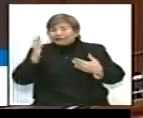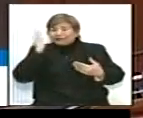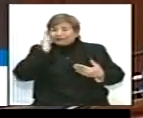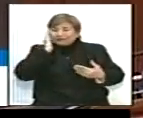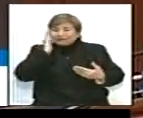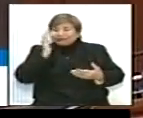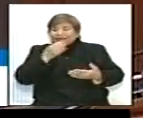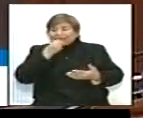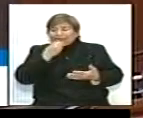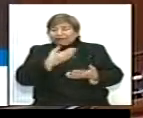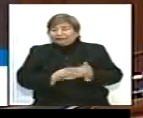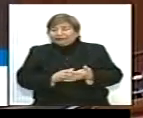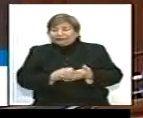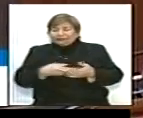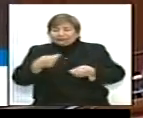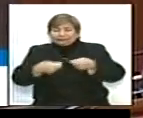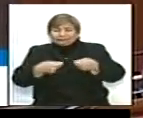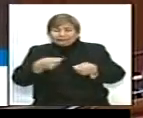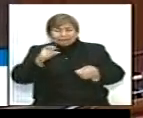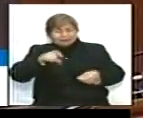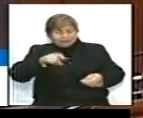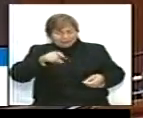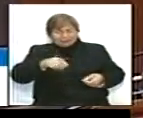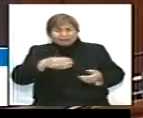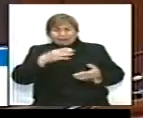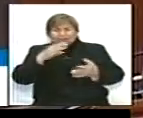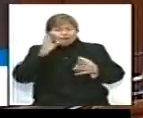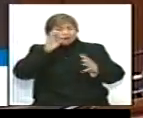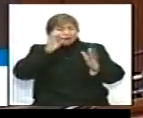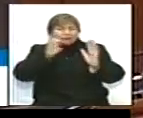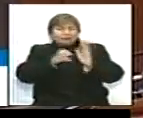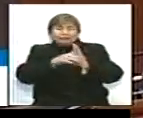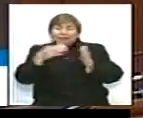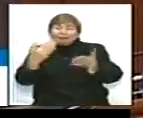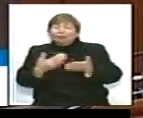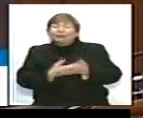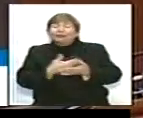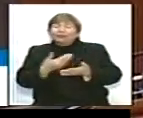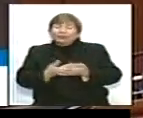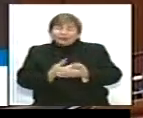sabemos de que es bueno las inversiones, necesitamos un modelo minero nuevo.